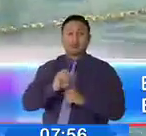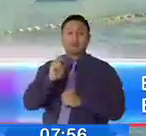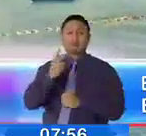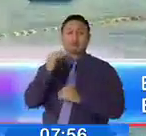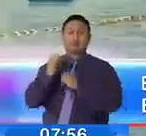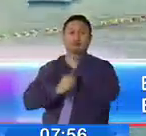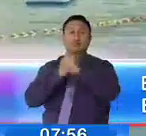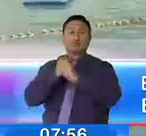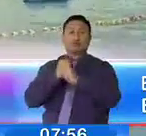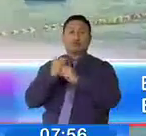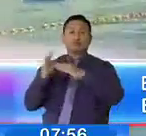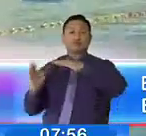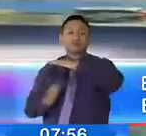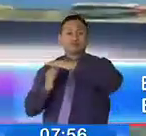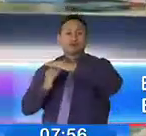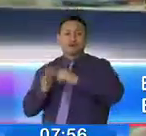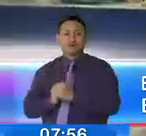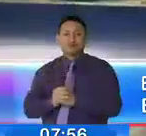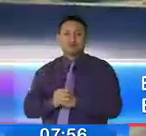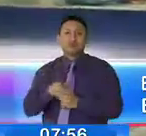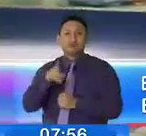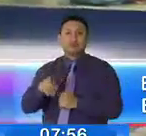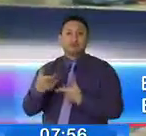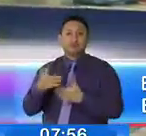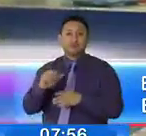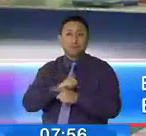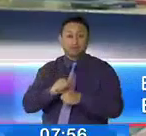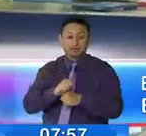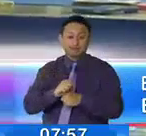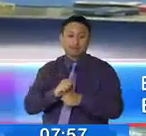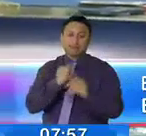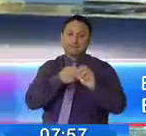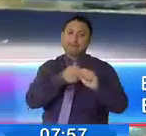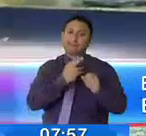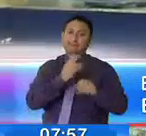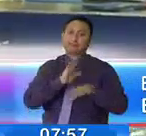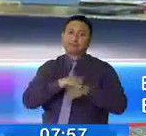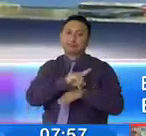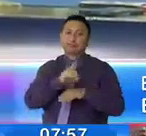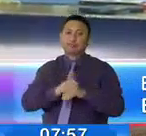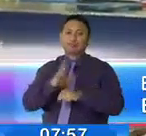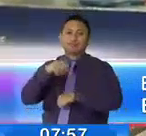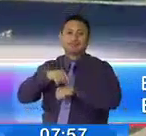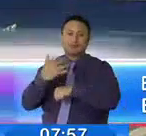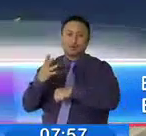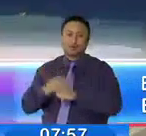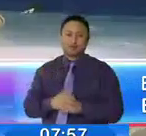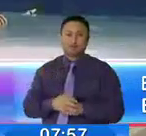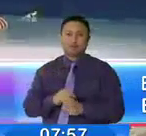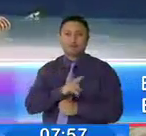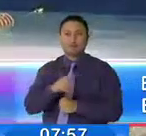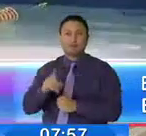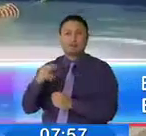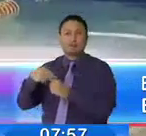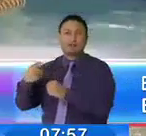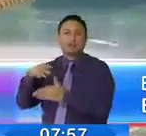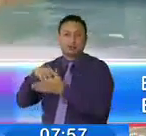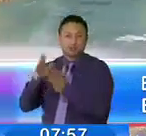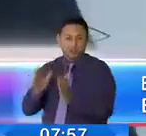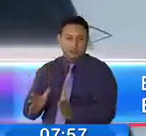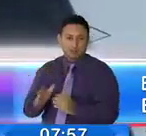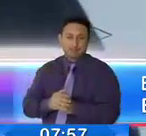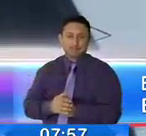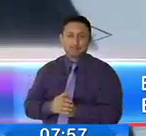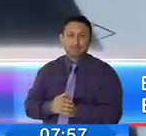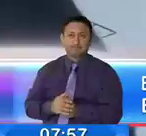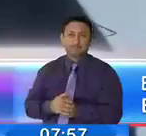de bachillerato y al parecer tendrá que dejar de practicar esta disciplina, pues tendrá que dedicarle tiempo a la participación estudiantil,